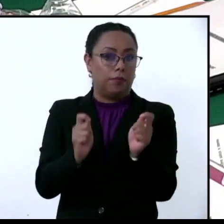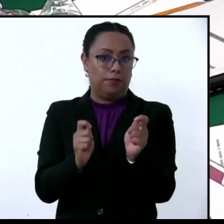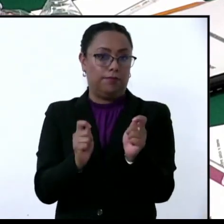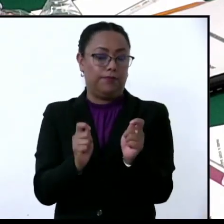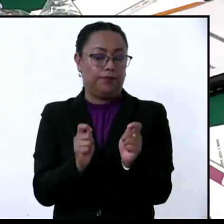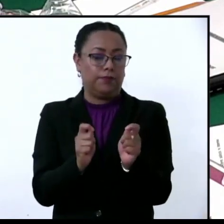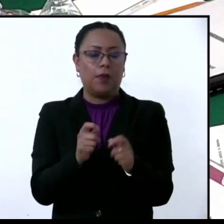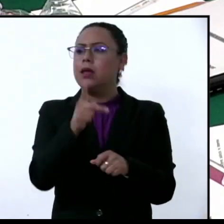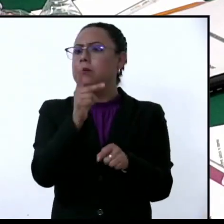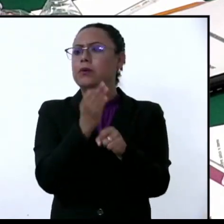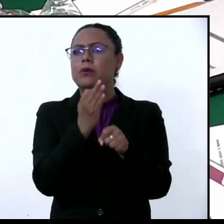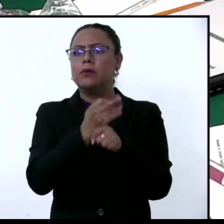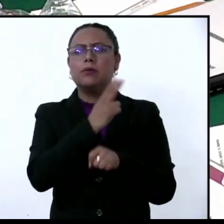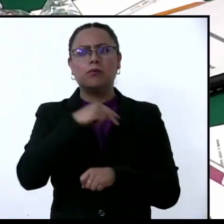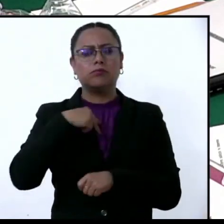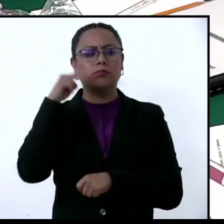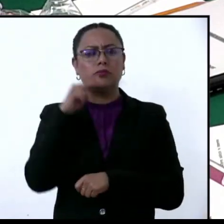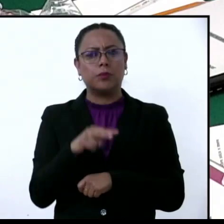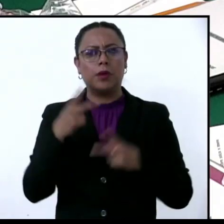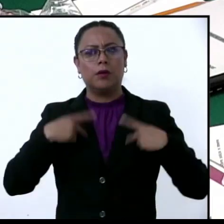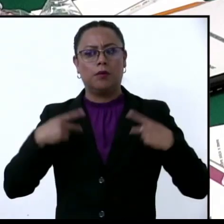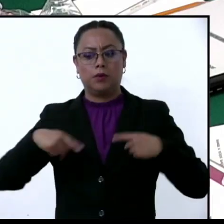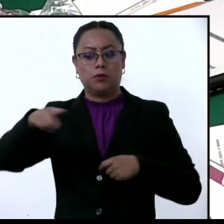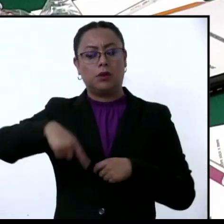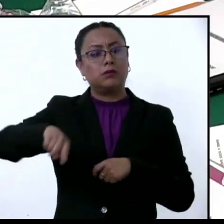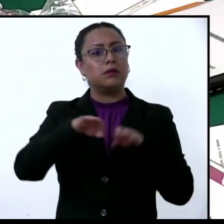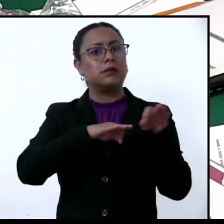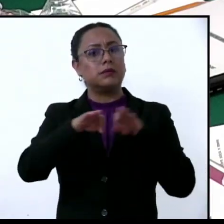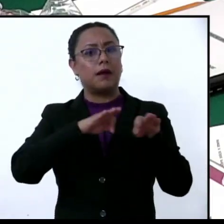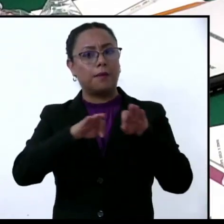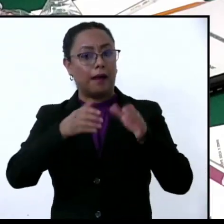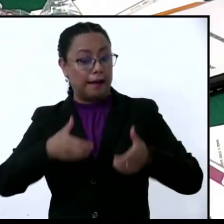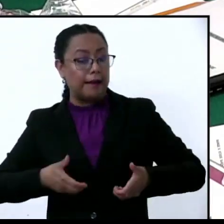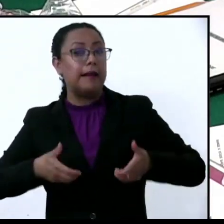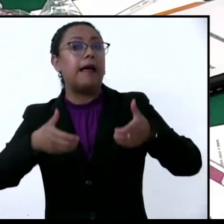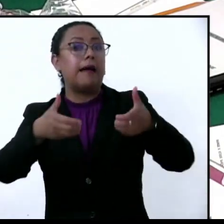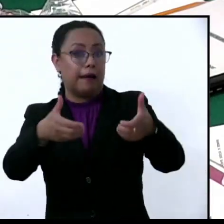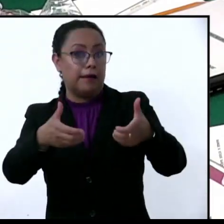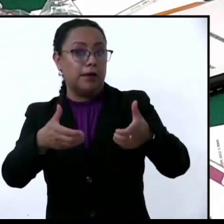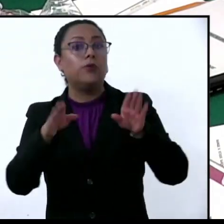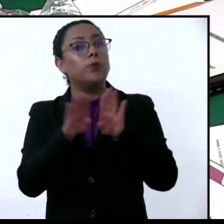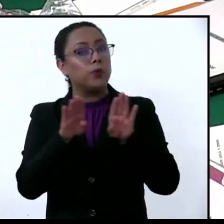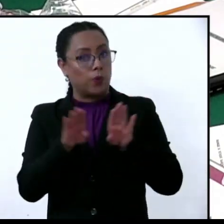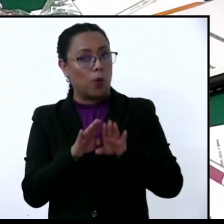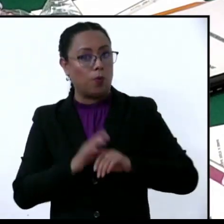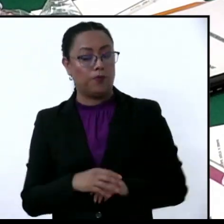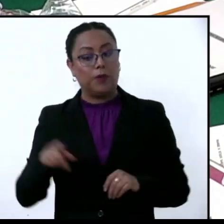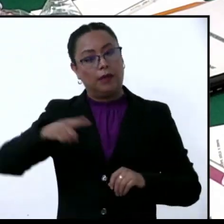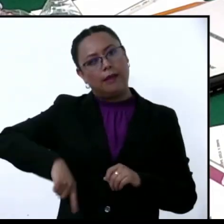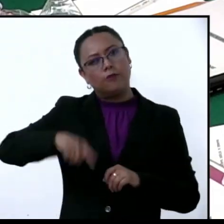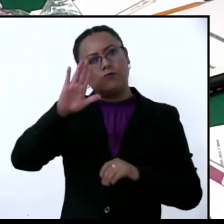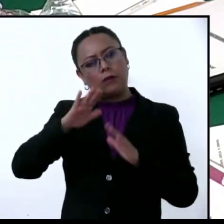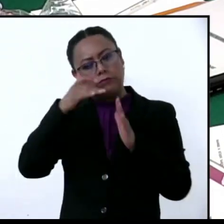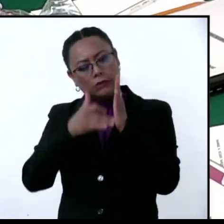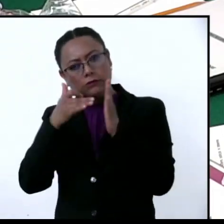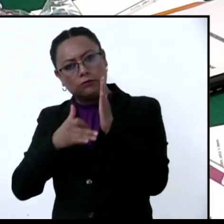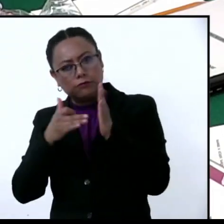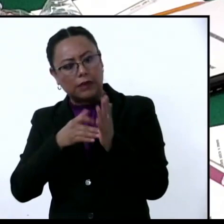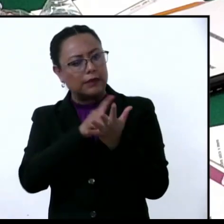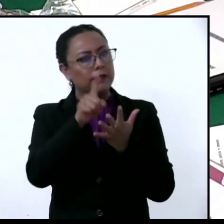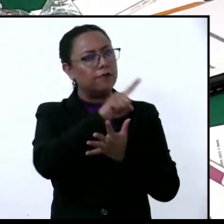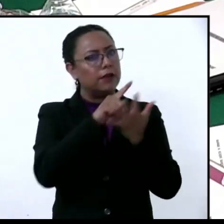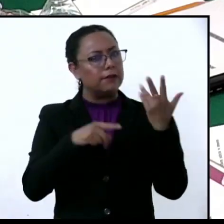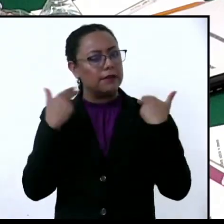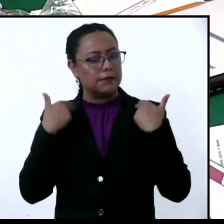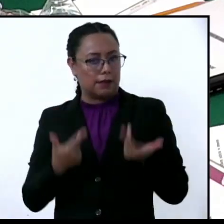Actualmente, podemos observar que las personas que trabajan en el espacio público tienen pendientes otros tipos de derechos a